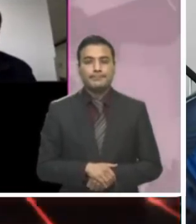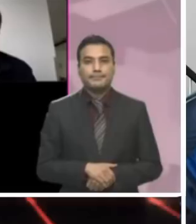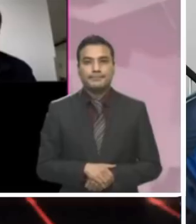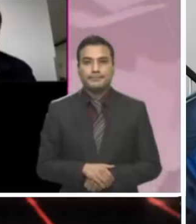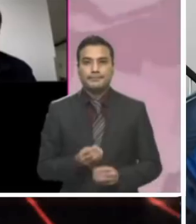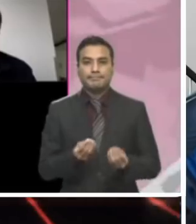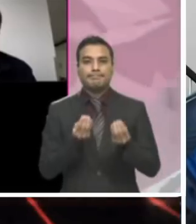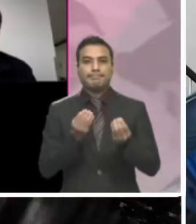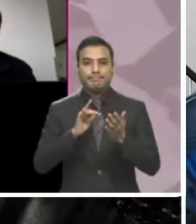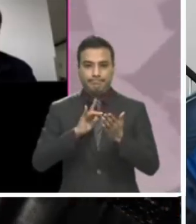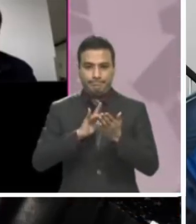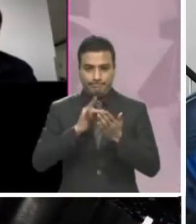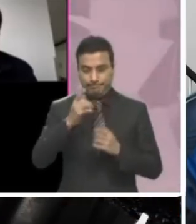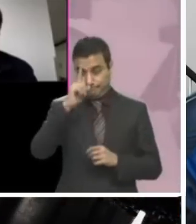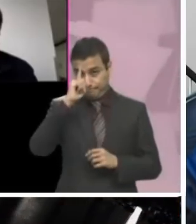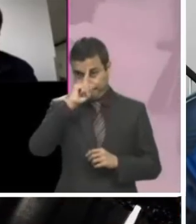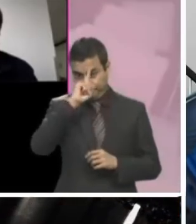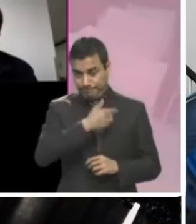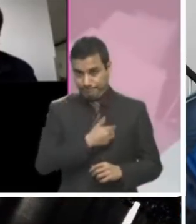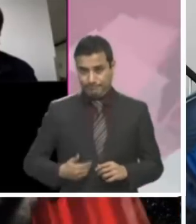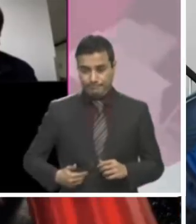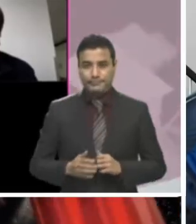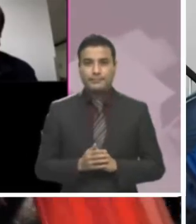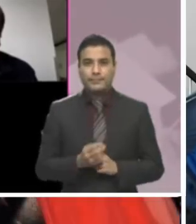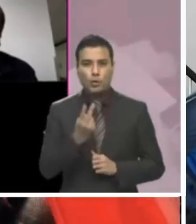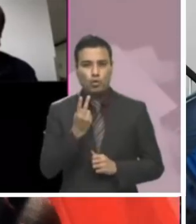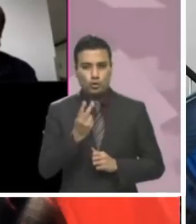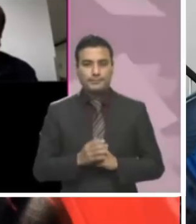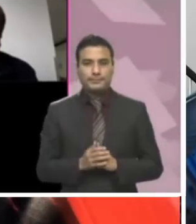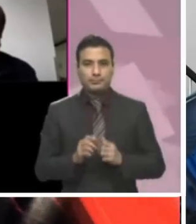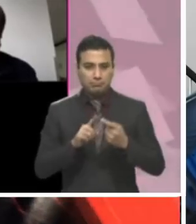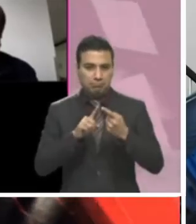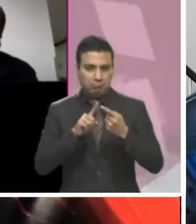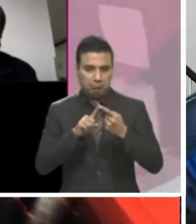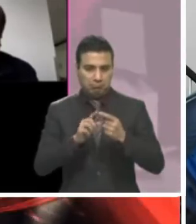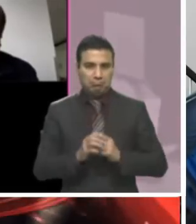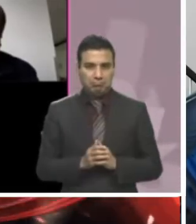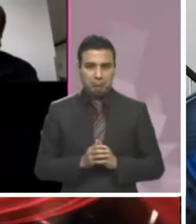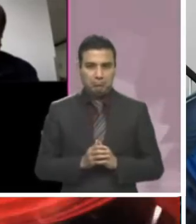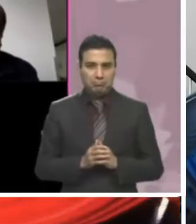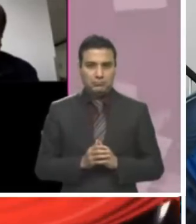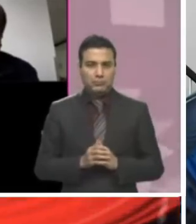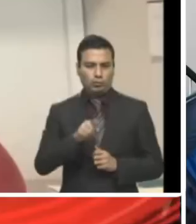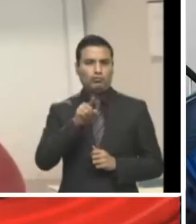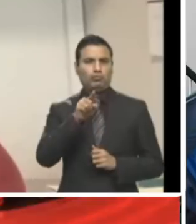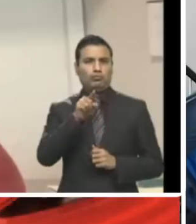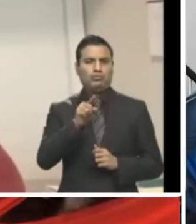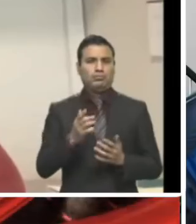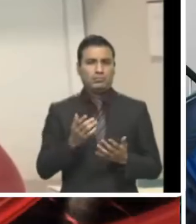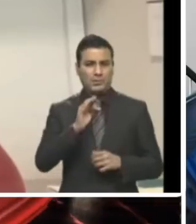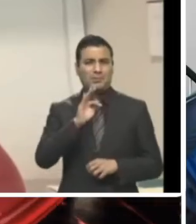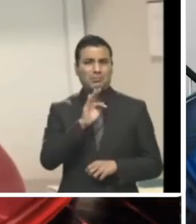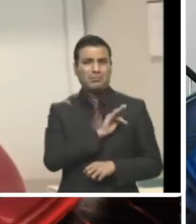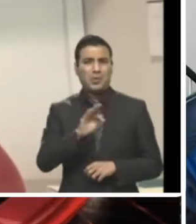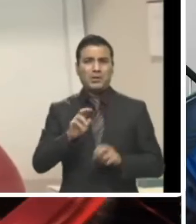muchas veces lo que sientes es dos cosas primero llamar la atención de como usted si puede desviar